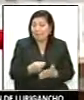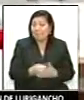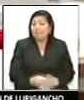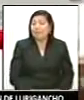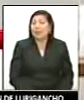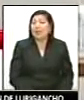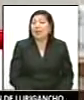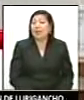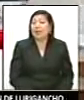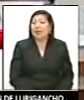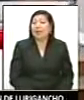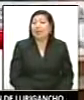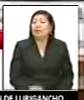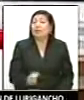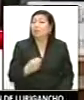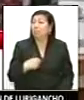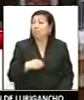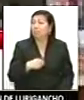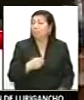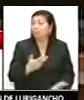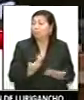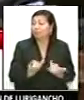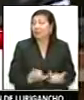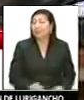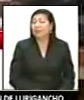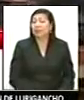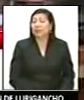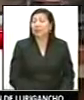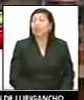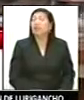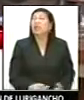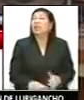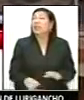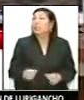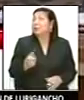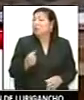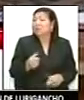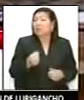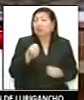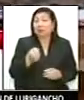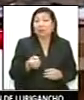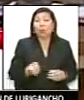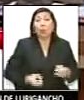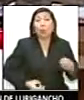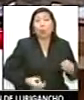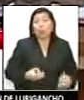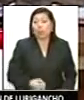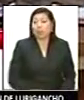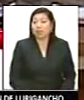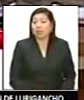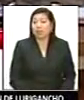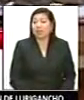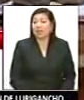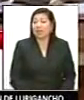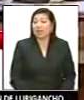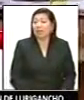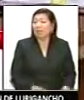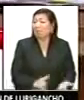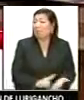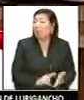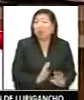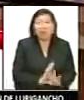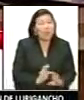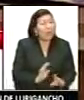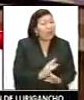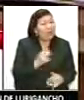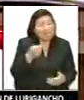O sea, si nosotros no aprobásemos esto, ¿qué vamos a hacer? Que los trabajadores vayan a la vía judicial y así el salud no quiera, igual va a